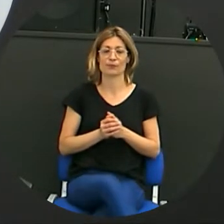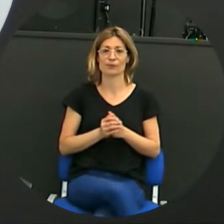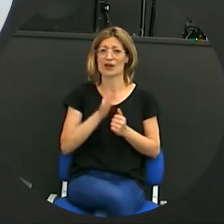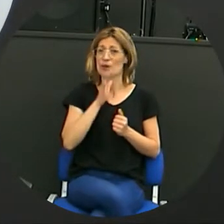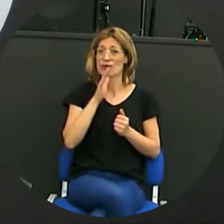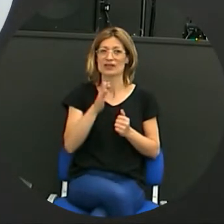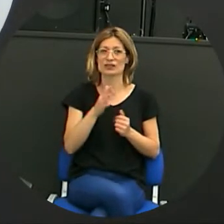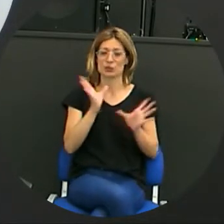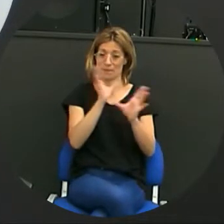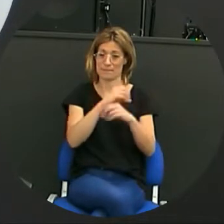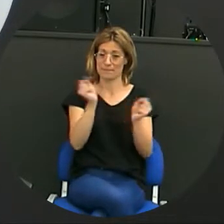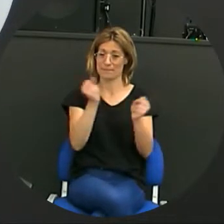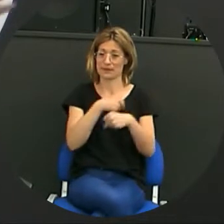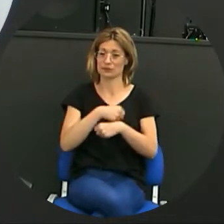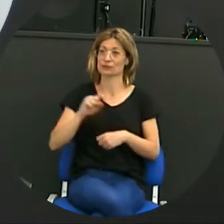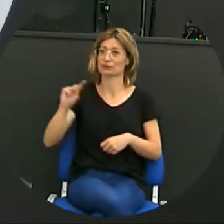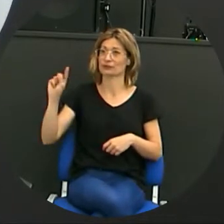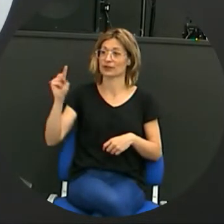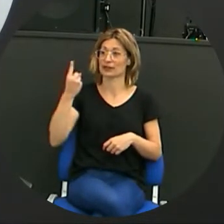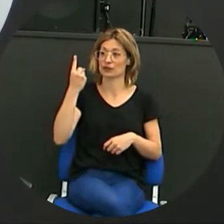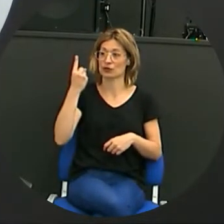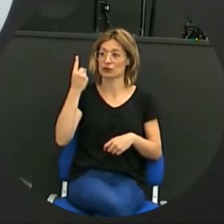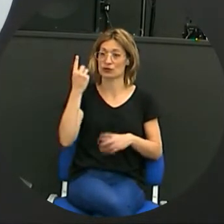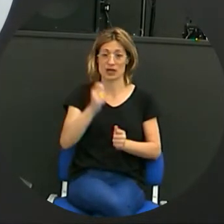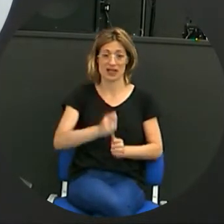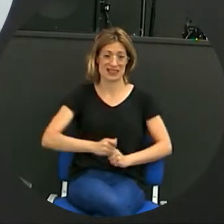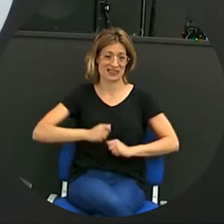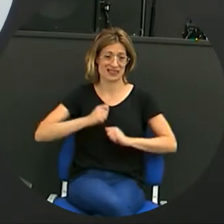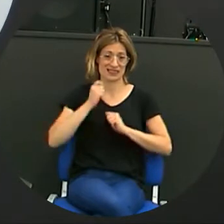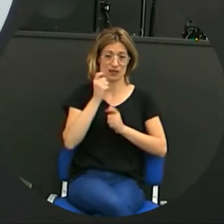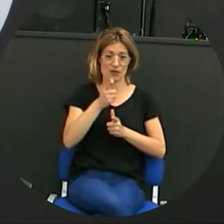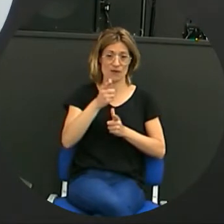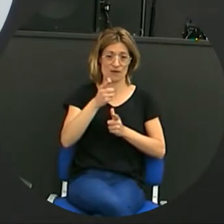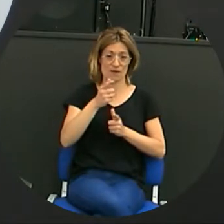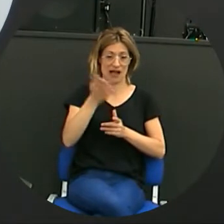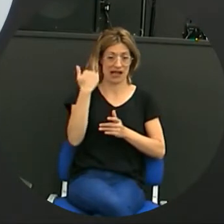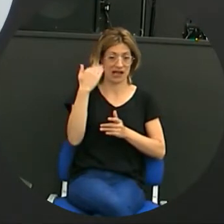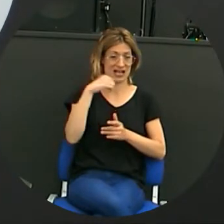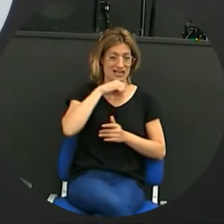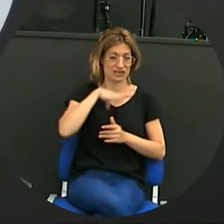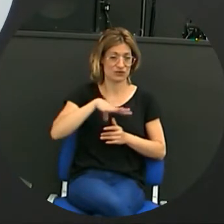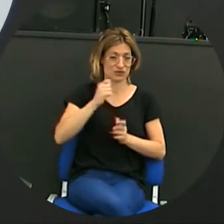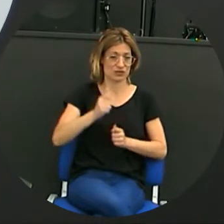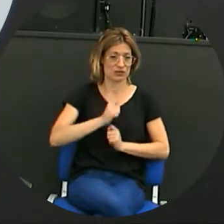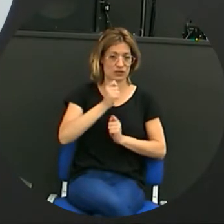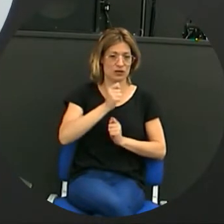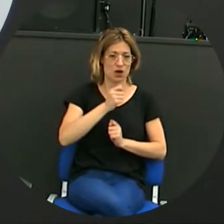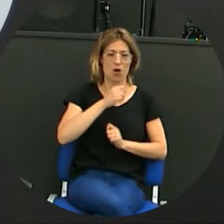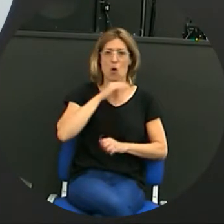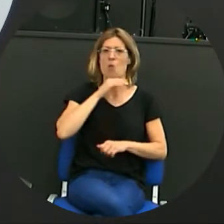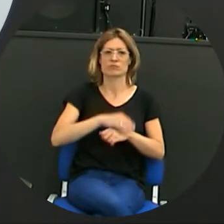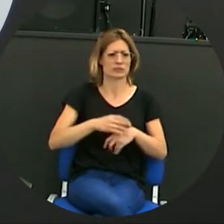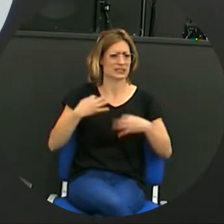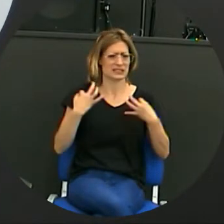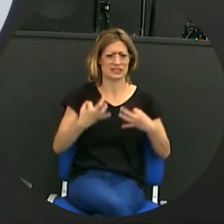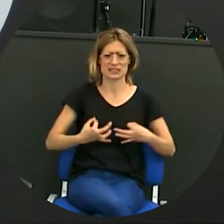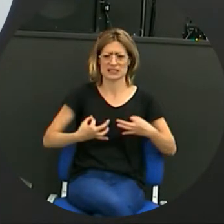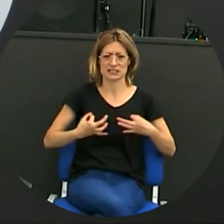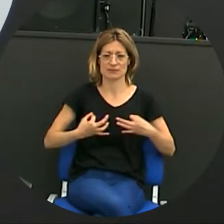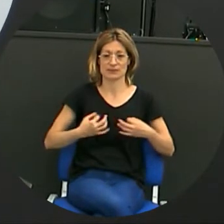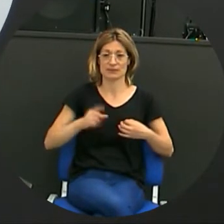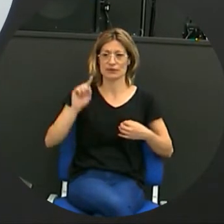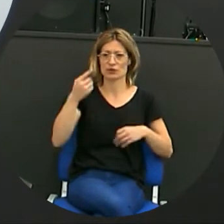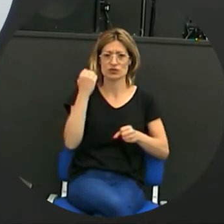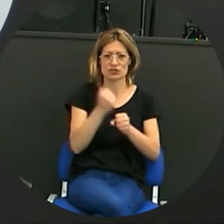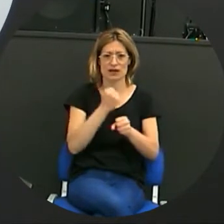el pacto que Dios dio a través de la historia siempre se cumplió. Dios tomó tiempo con Ana